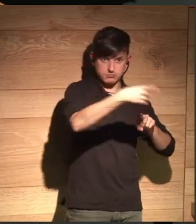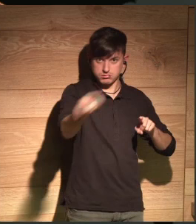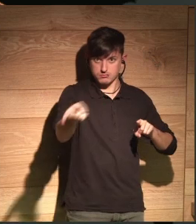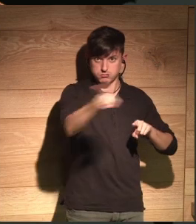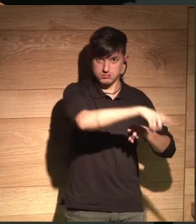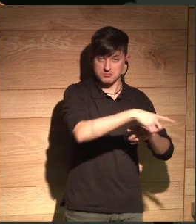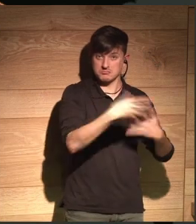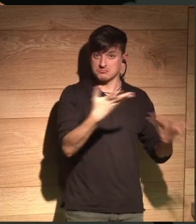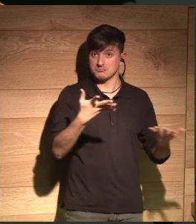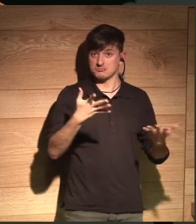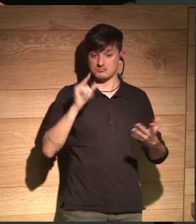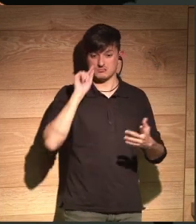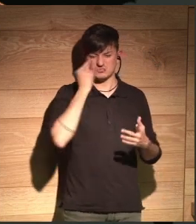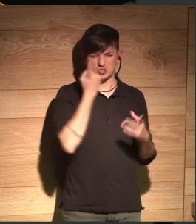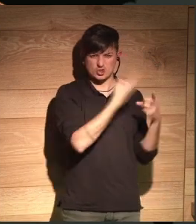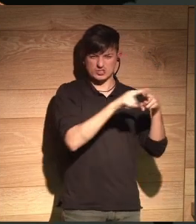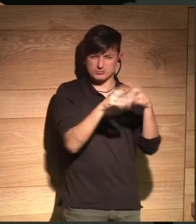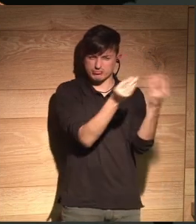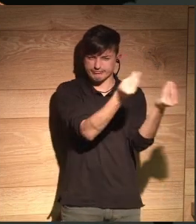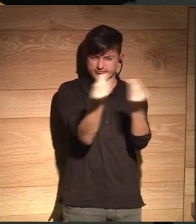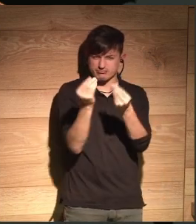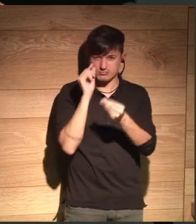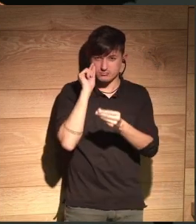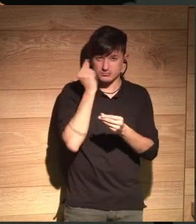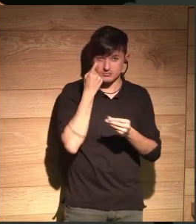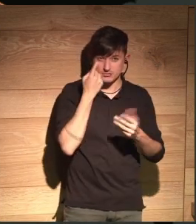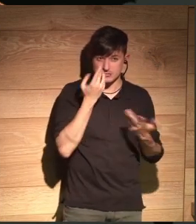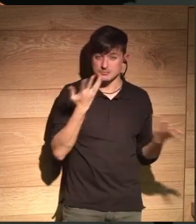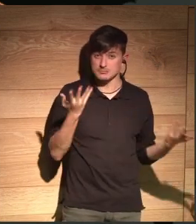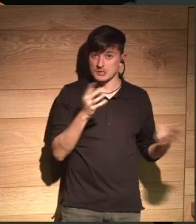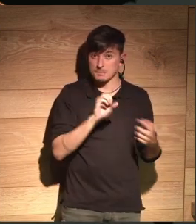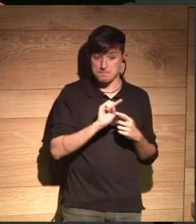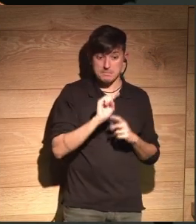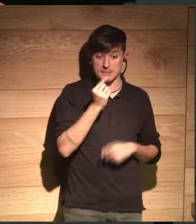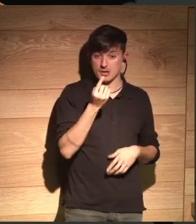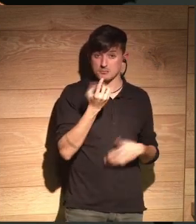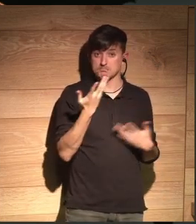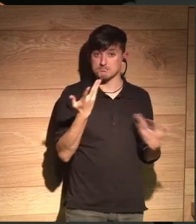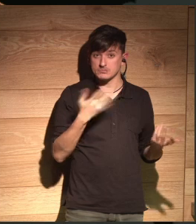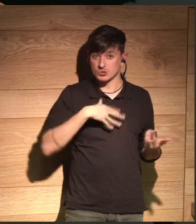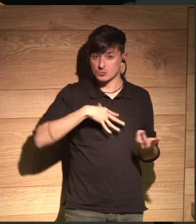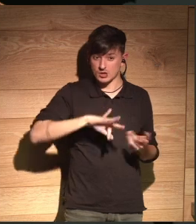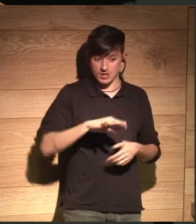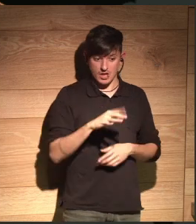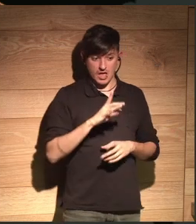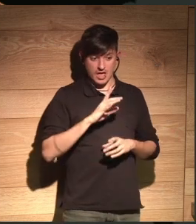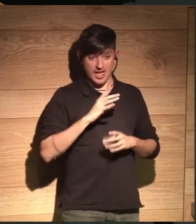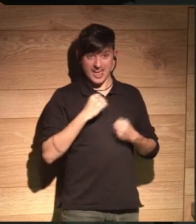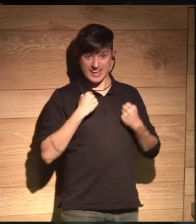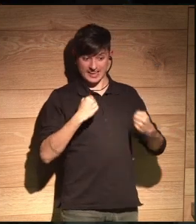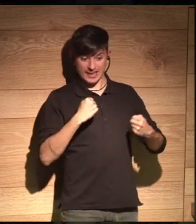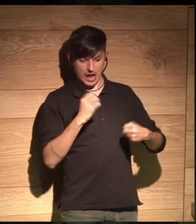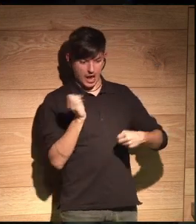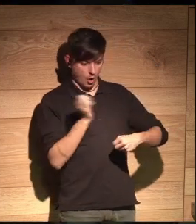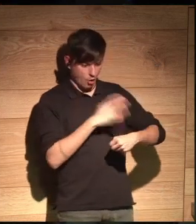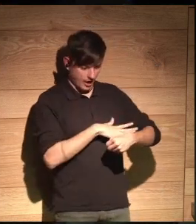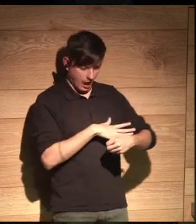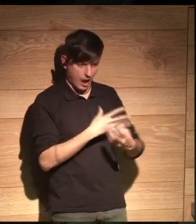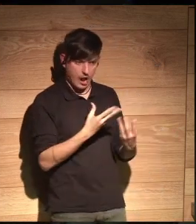entonces descubrimos muchas cosas primero que podríamos ahorrar mucha energía optimizando todo esto